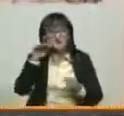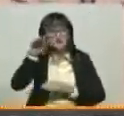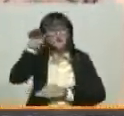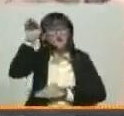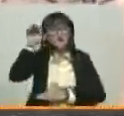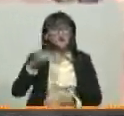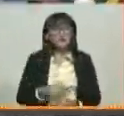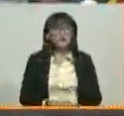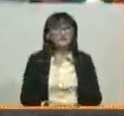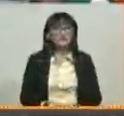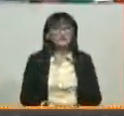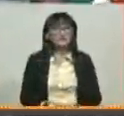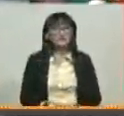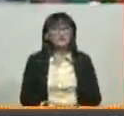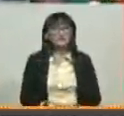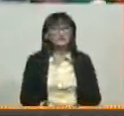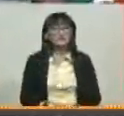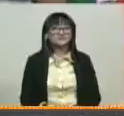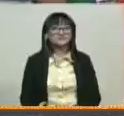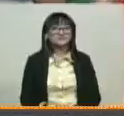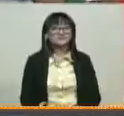décadas.